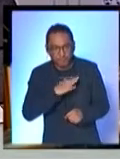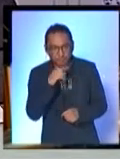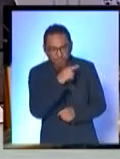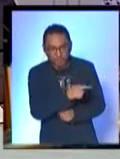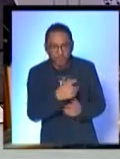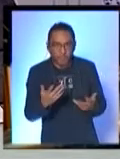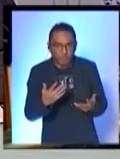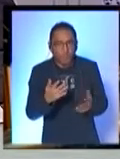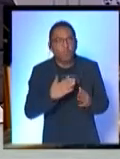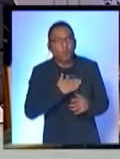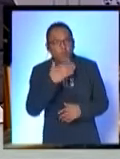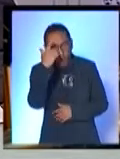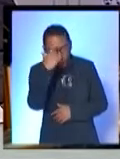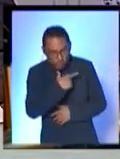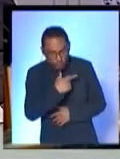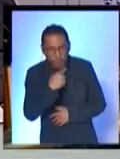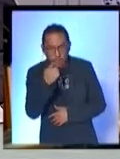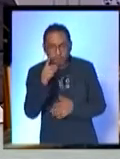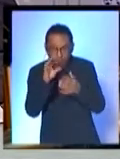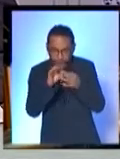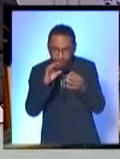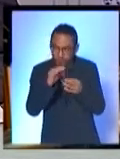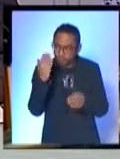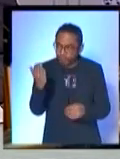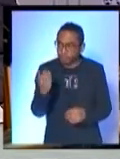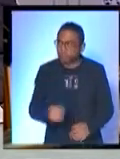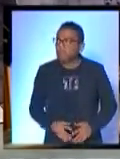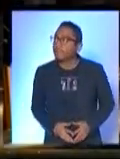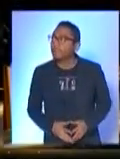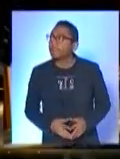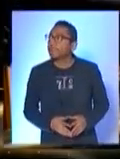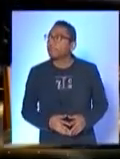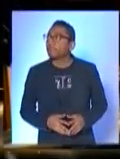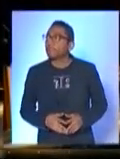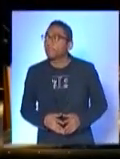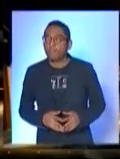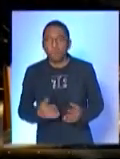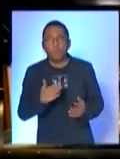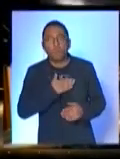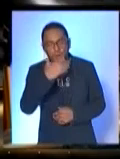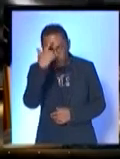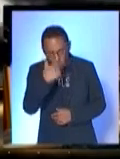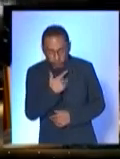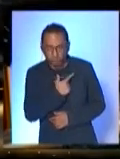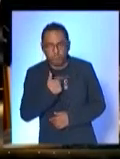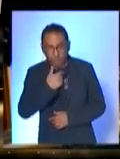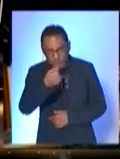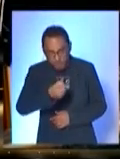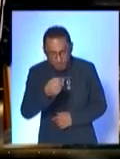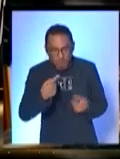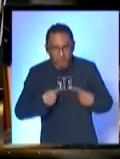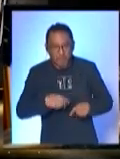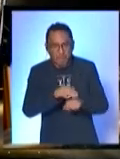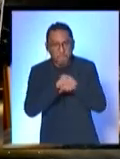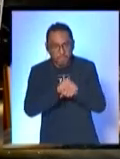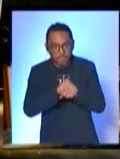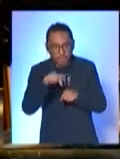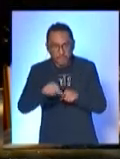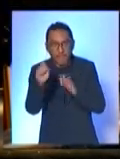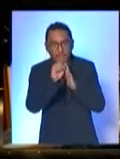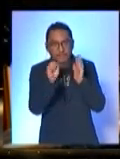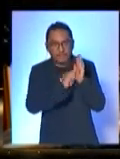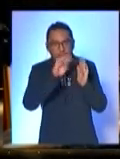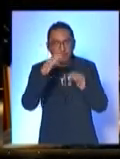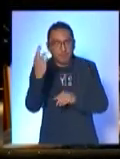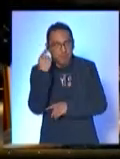geografía michoacana. Manuel, muy buena noche, el reporte contigo. Erich, muy buenas noches, con el gusto de saludarte, al igual que a todos los amigos que siguen la señal del Sistema Michoacano